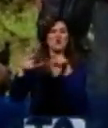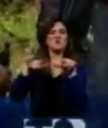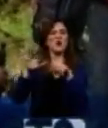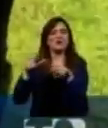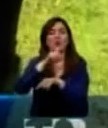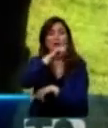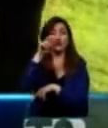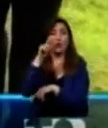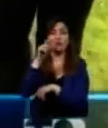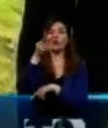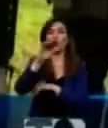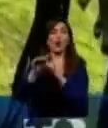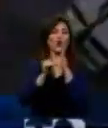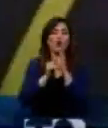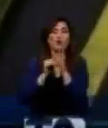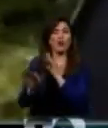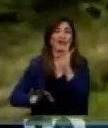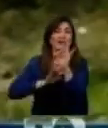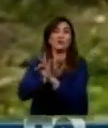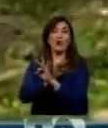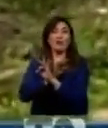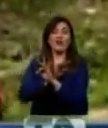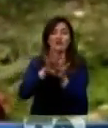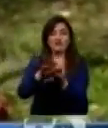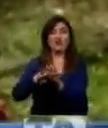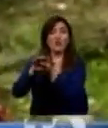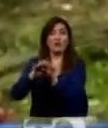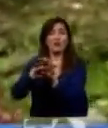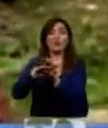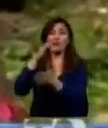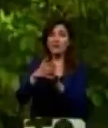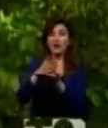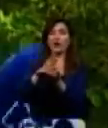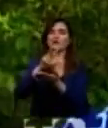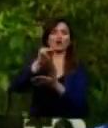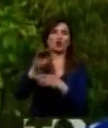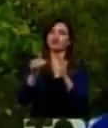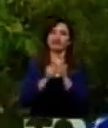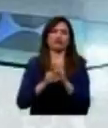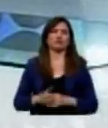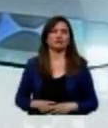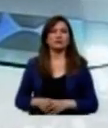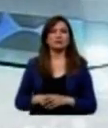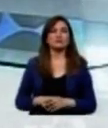abiertamente a los planes de sustitución y erradicación de cultivos. En Quito, Freddy Paredes, 24 horas.